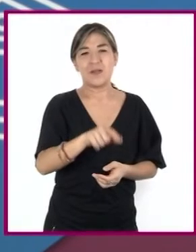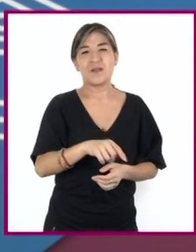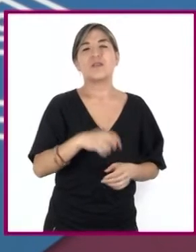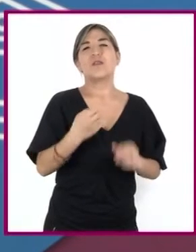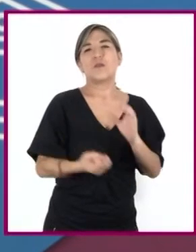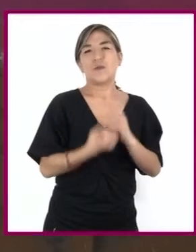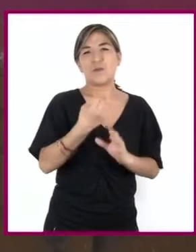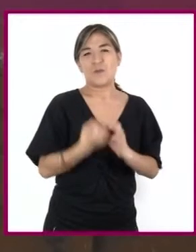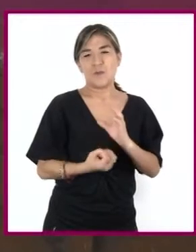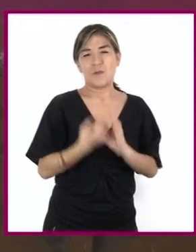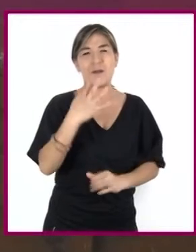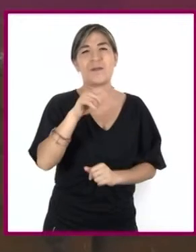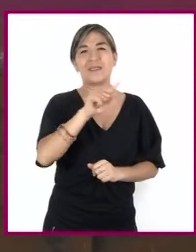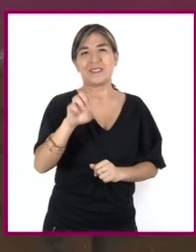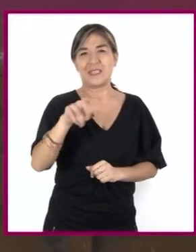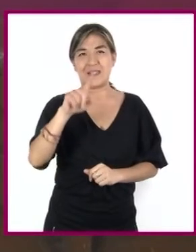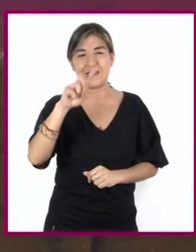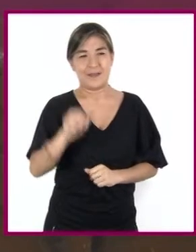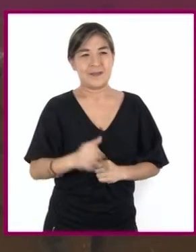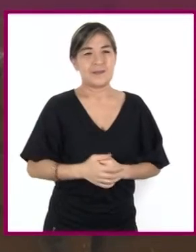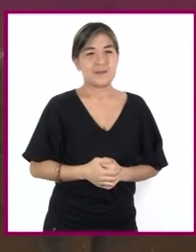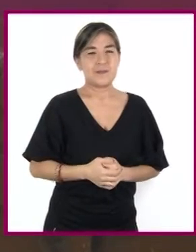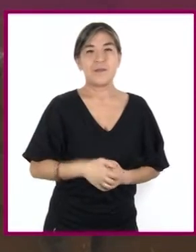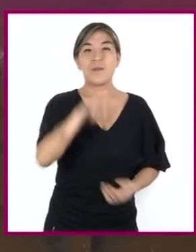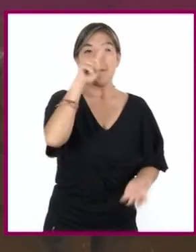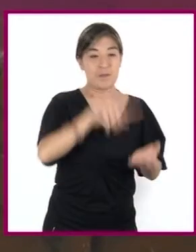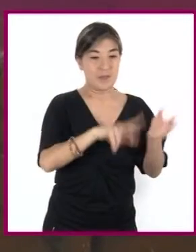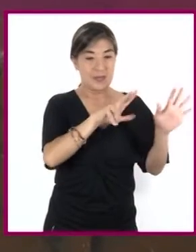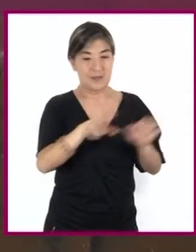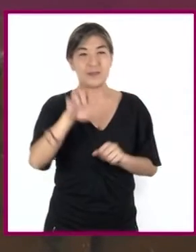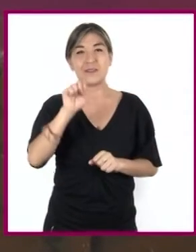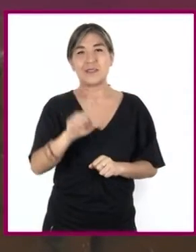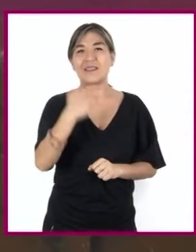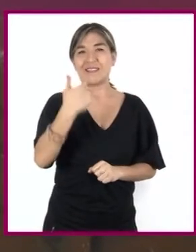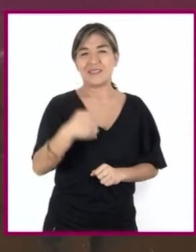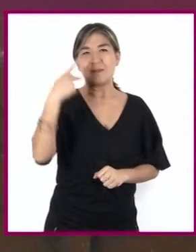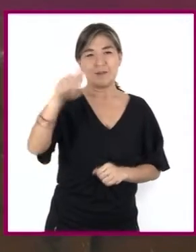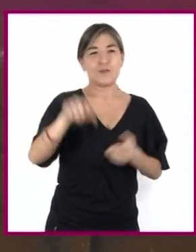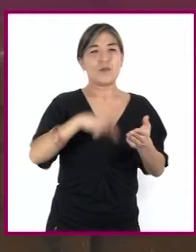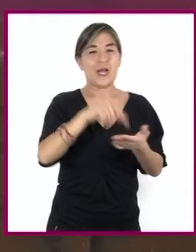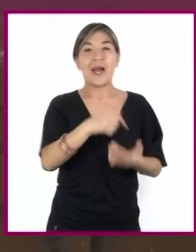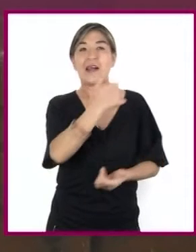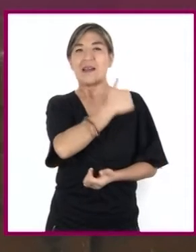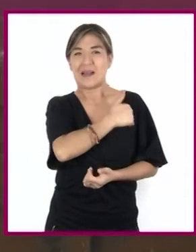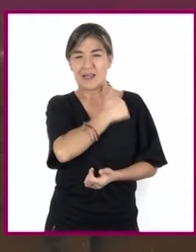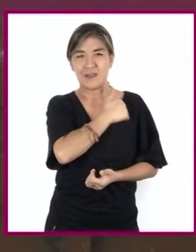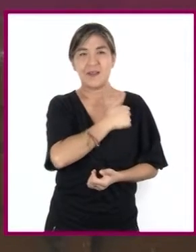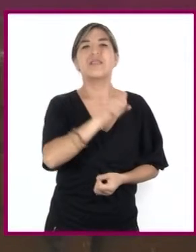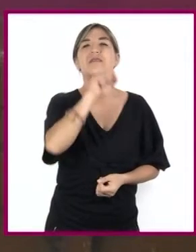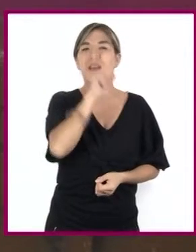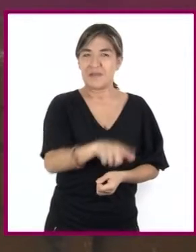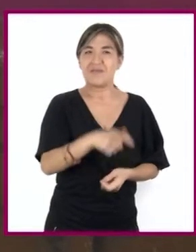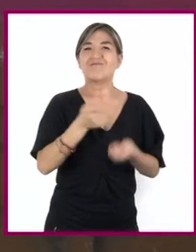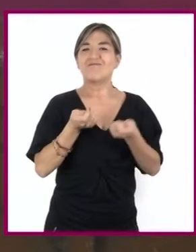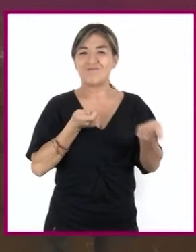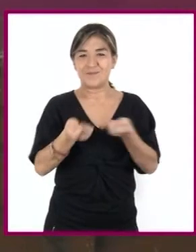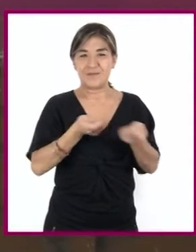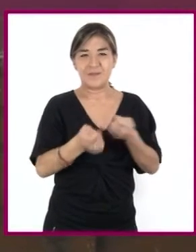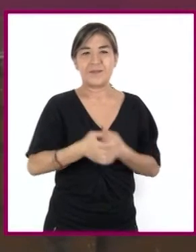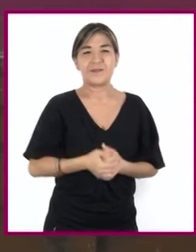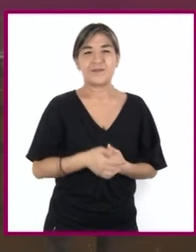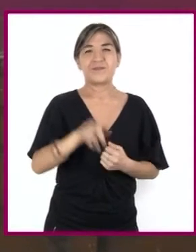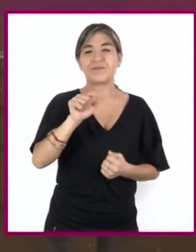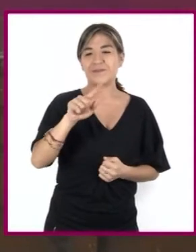Zelanda. Para 1867, en América, Canadá se incorporó a sus dominios. Tatanga